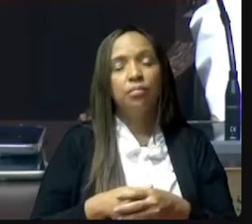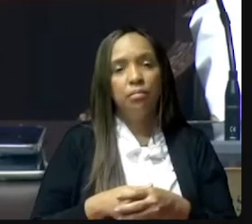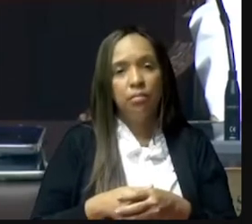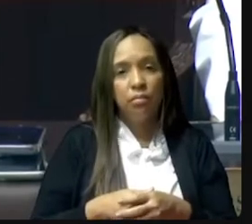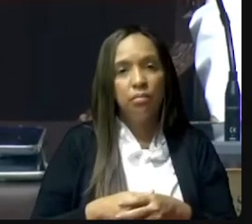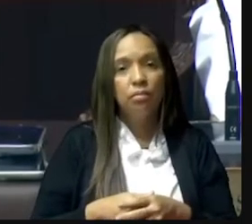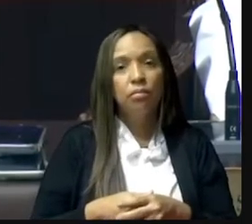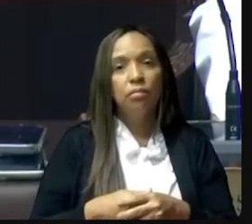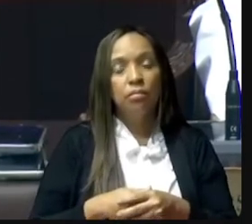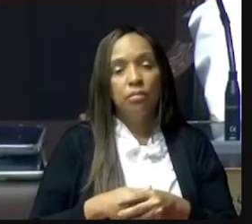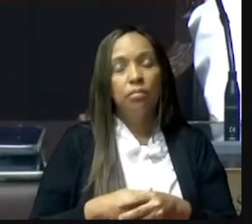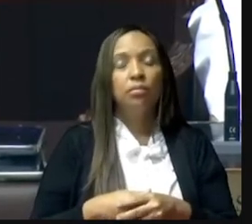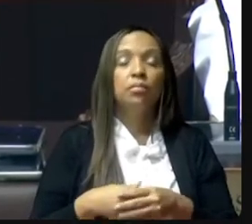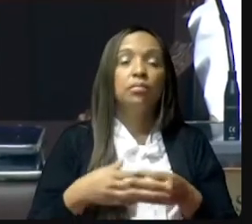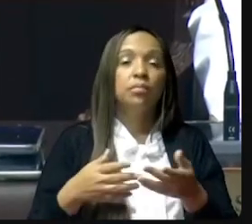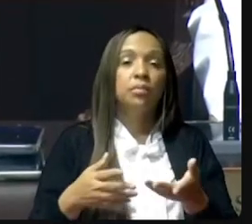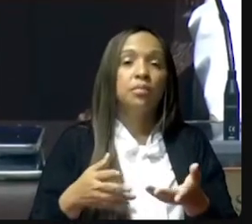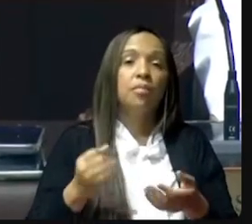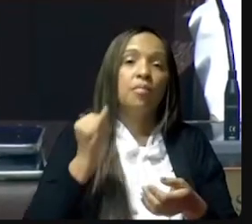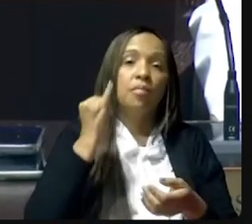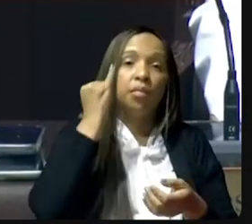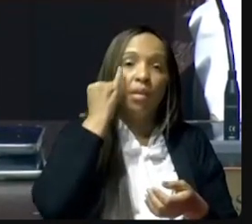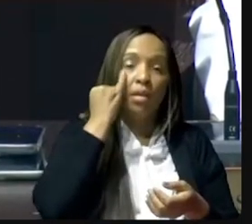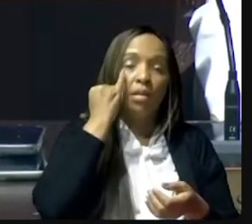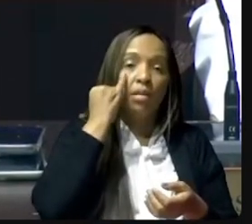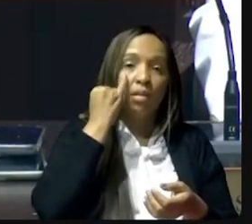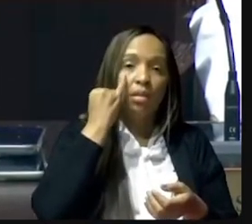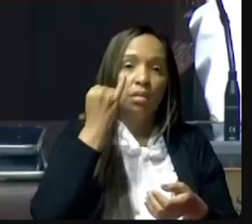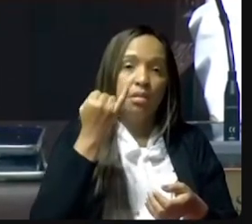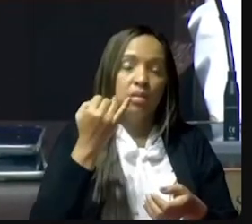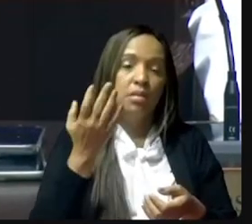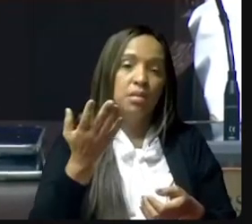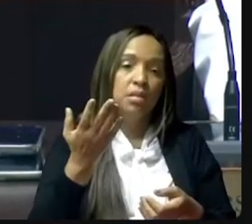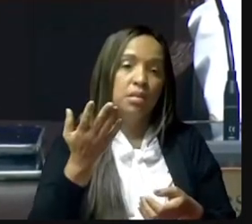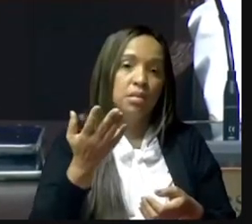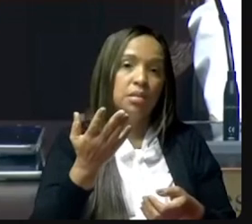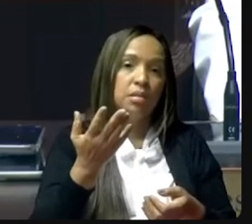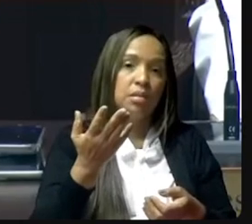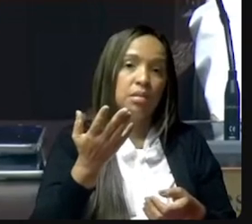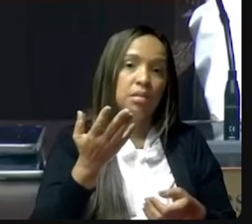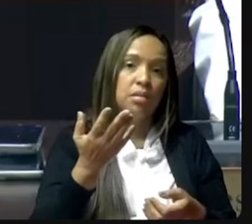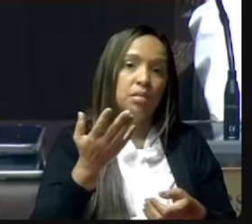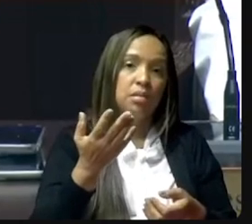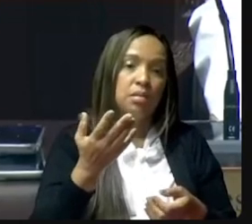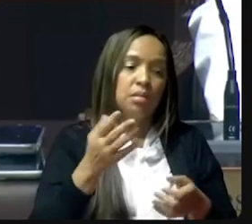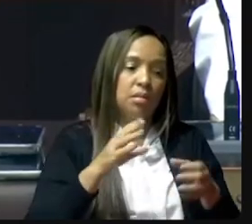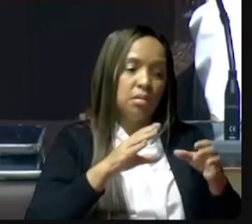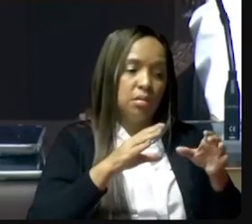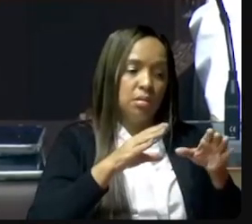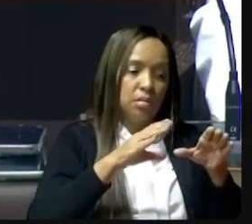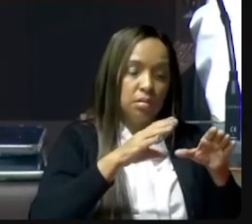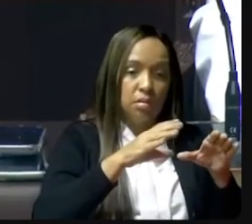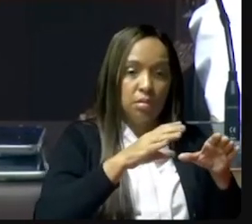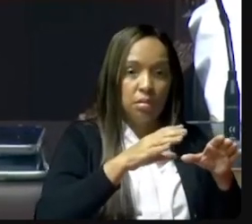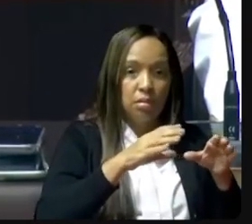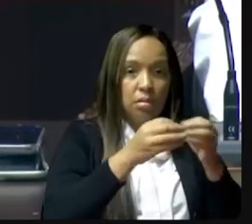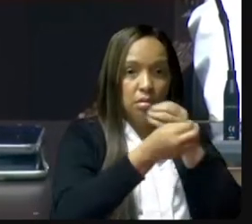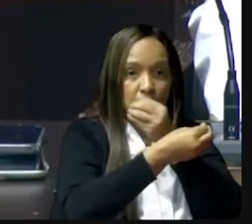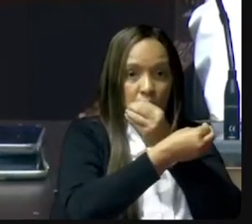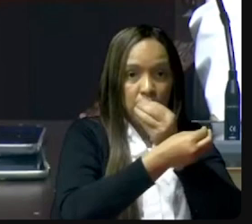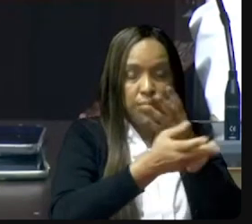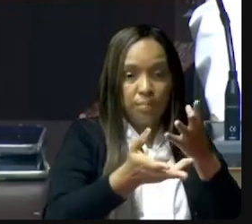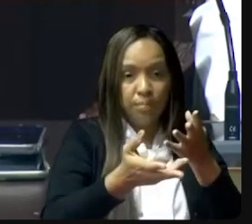acuerdo eh eso siempre lo aprueba la comisión coordinadora porque Quién integra la comisión coordinadora la integran Los